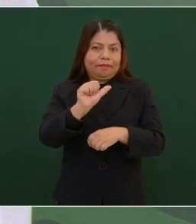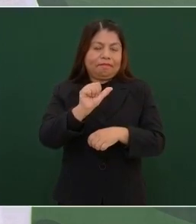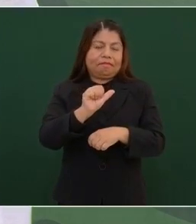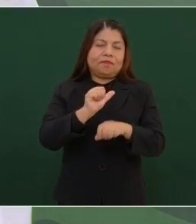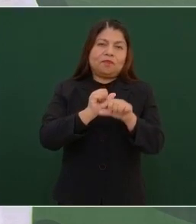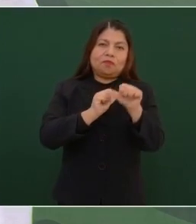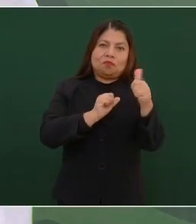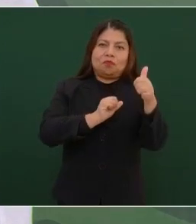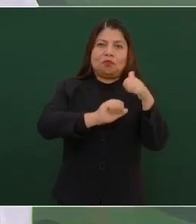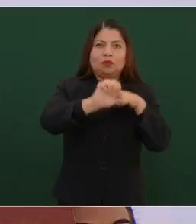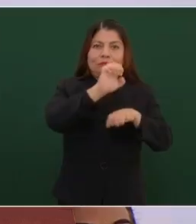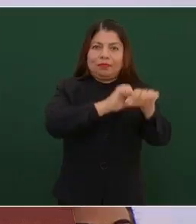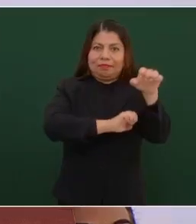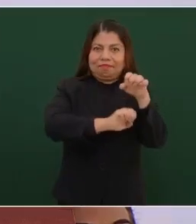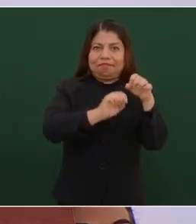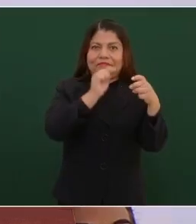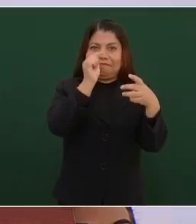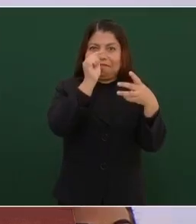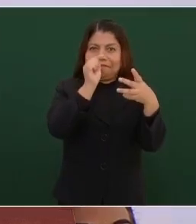Gil y